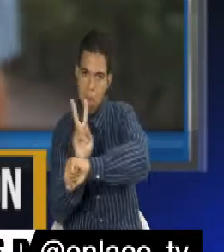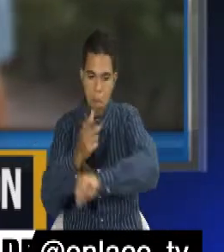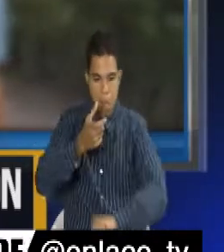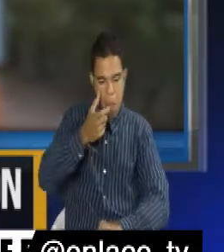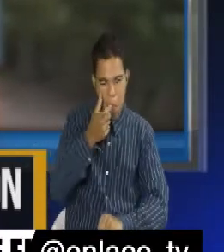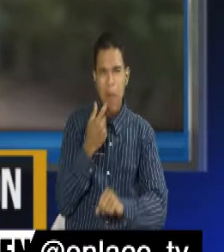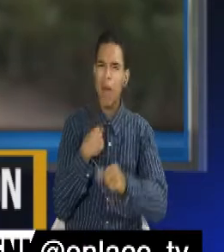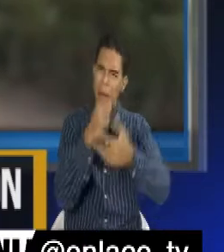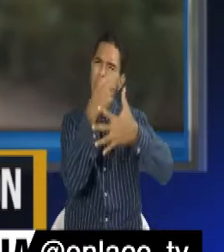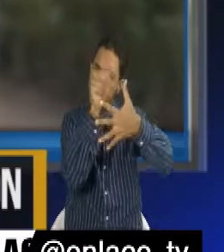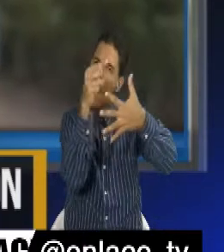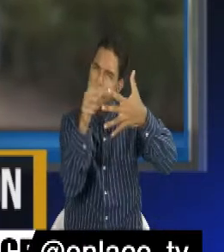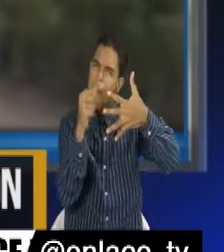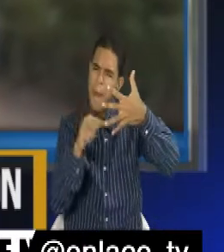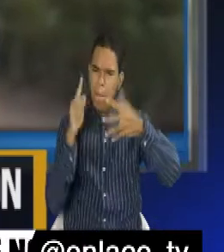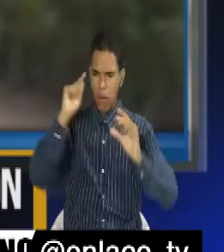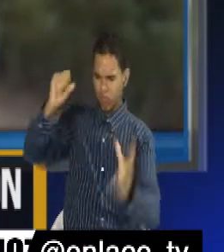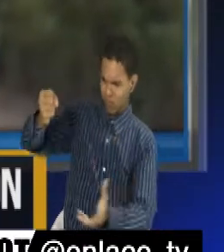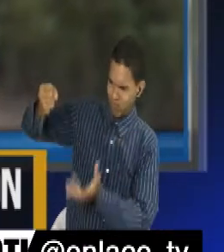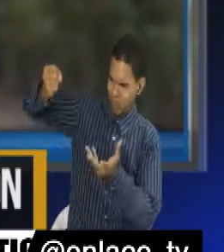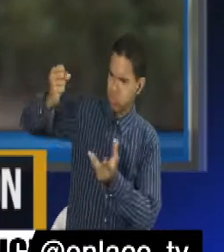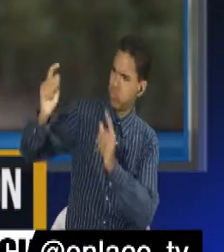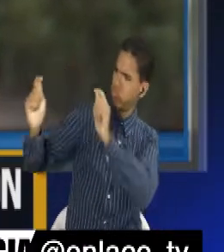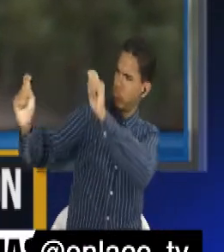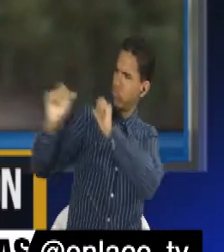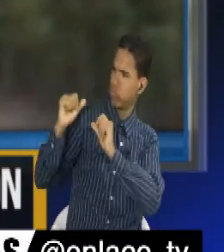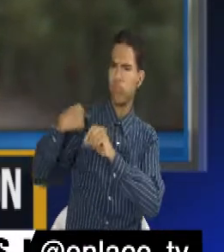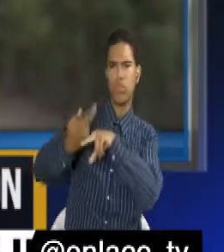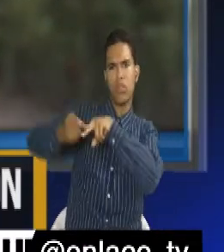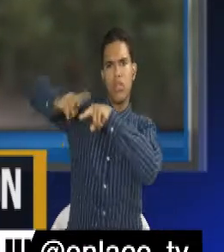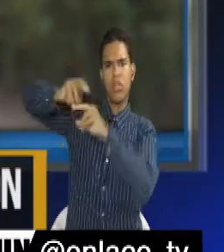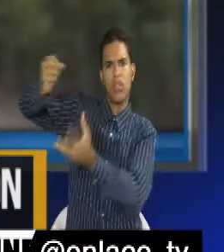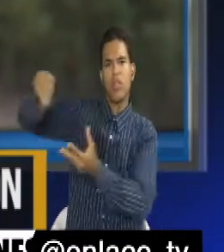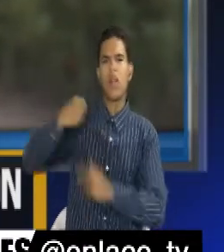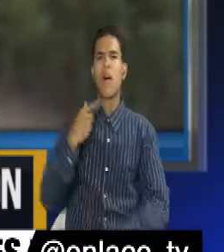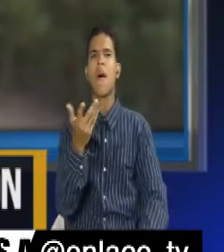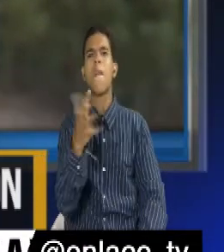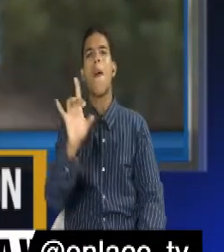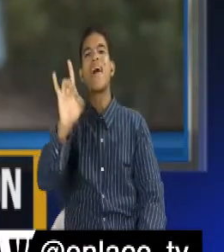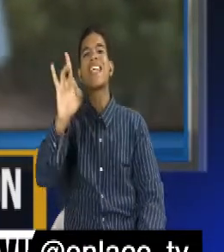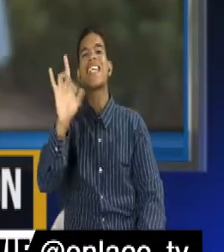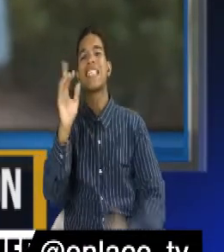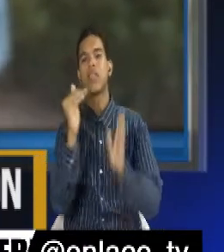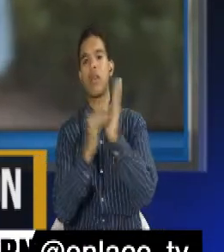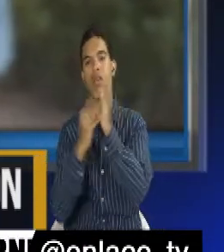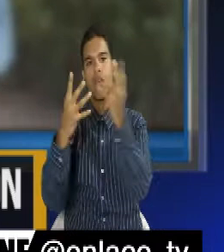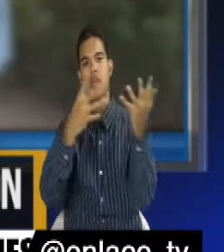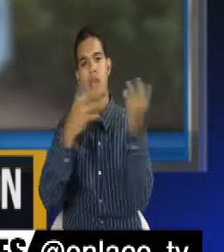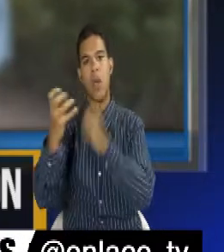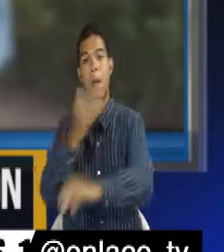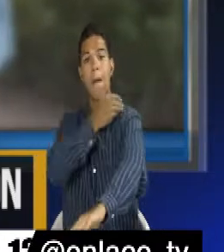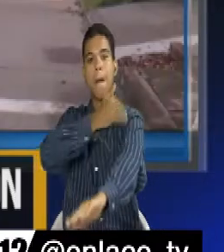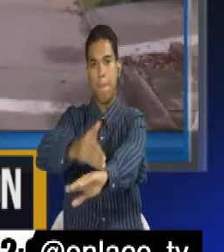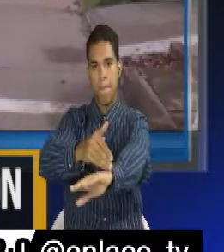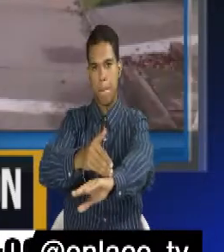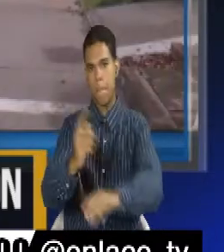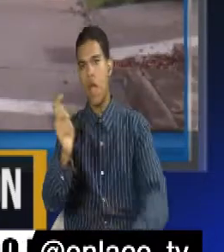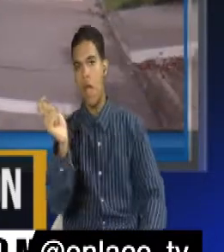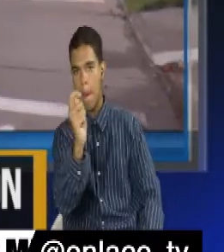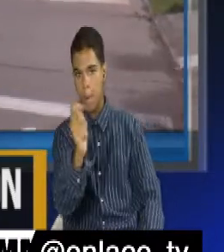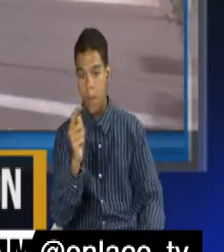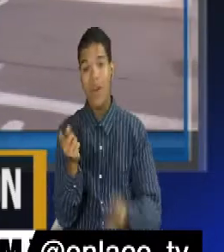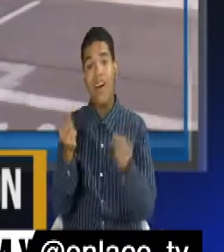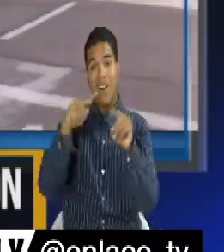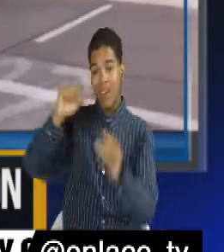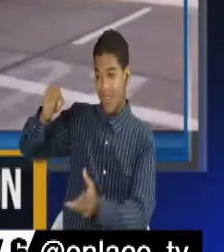en este adición presupuestal a la Secretaría de Educación, tiene alrededor de 15.900 millones de pesos, y que también de ese recurso